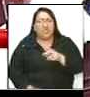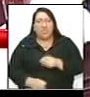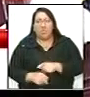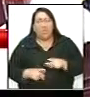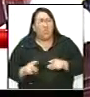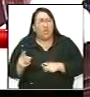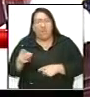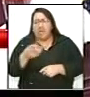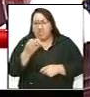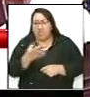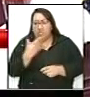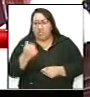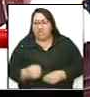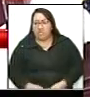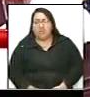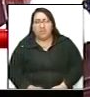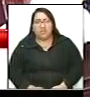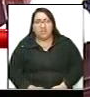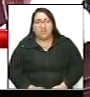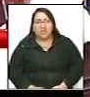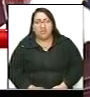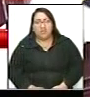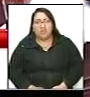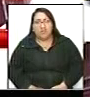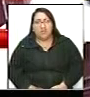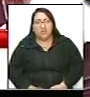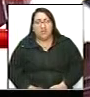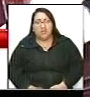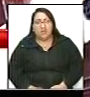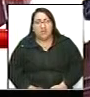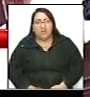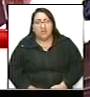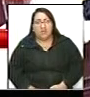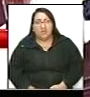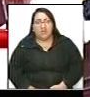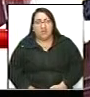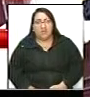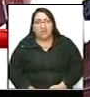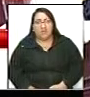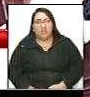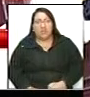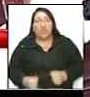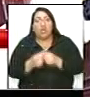¿no? Porque parece que hay determinado,